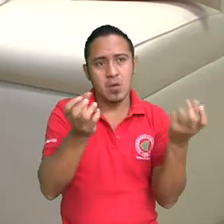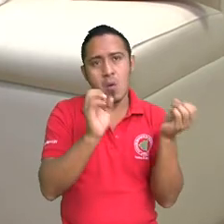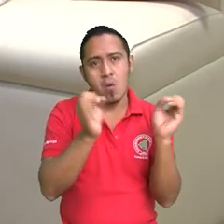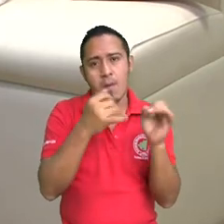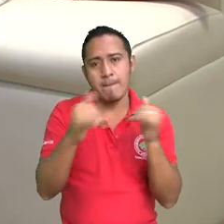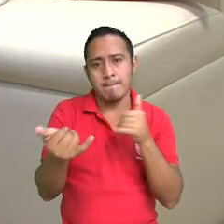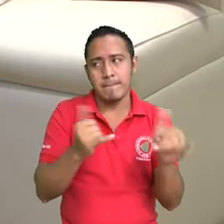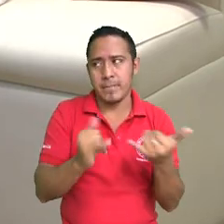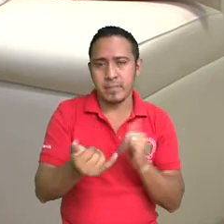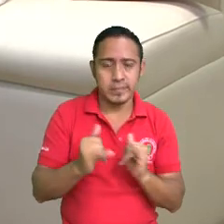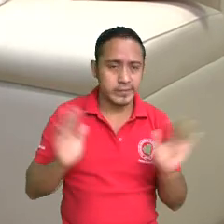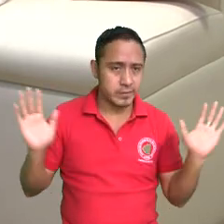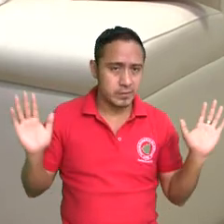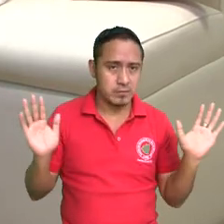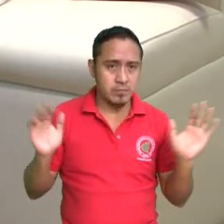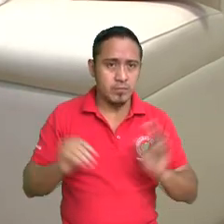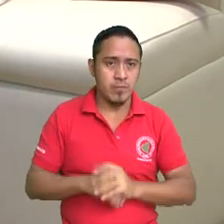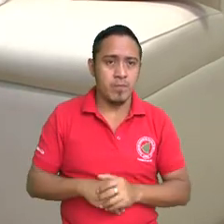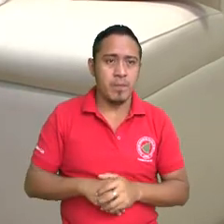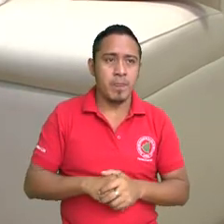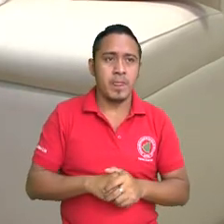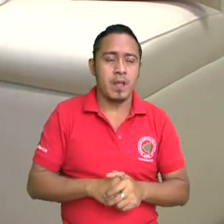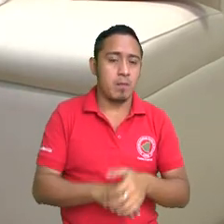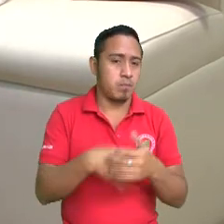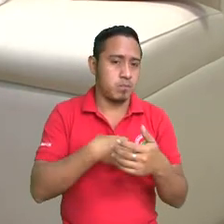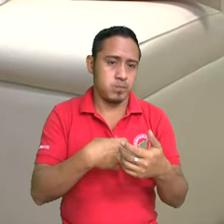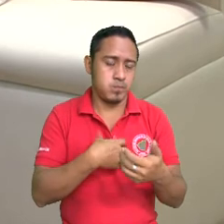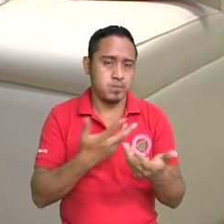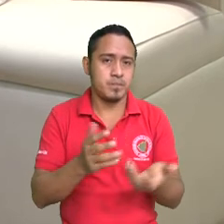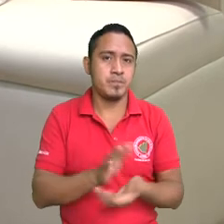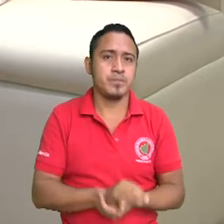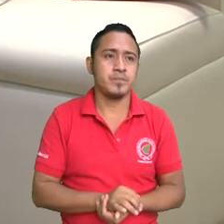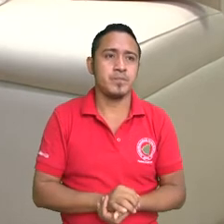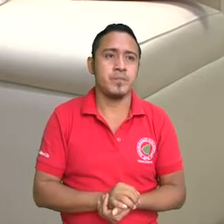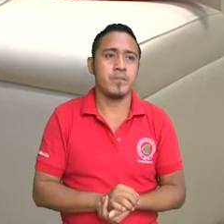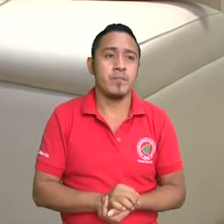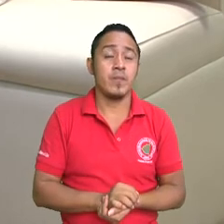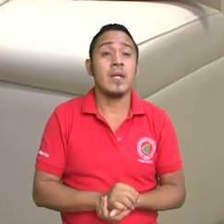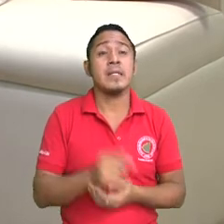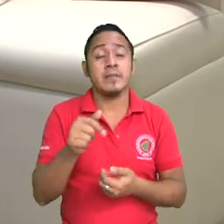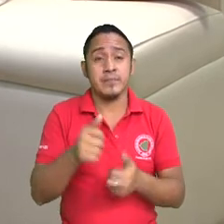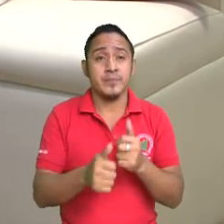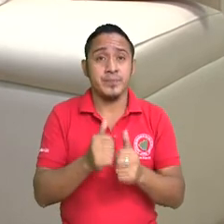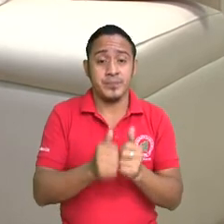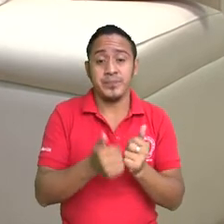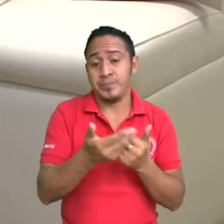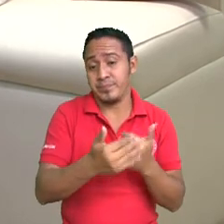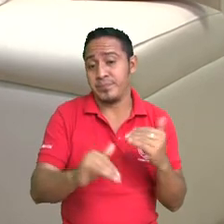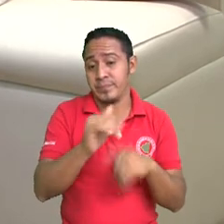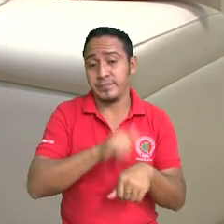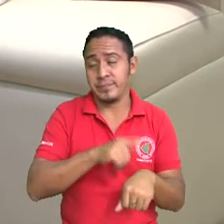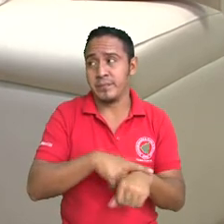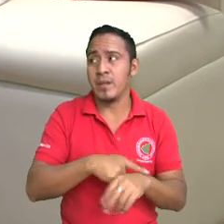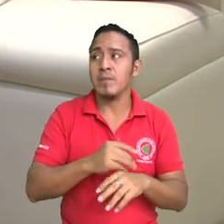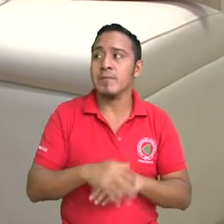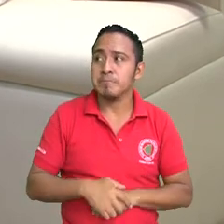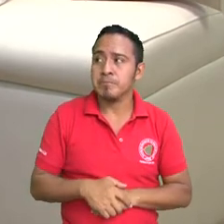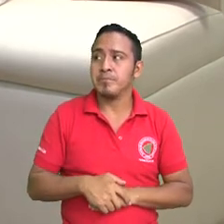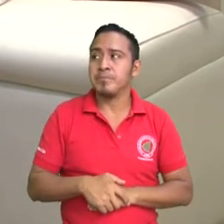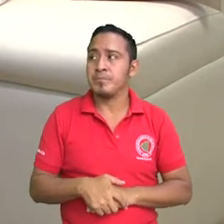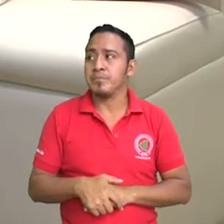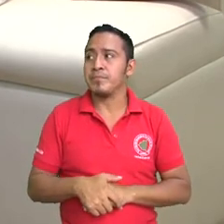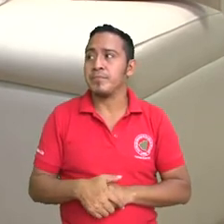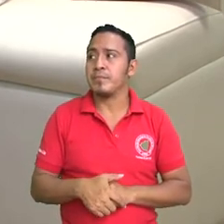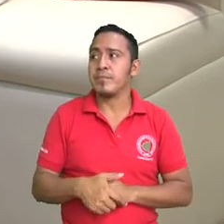esté jugando alguna aplicación en su teléfono. Así y es lo que más pasa en más tiempo, pues. Así es, si ustedes se fijan,